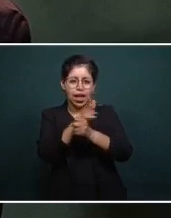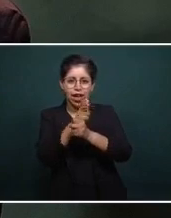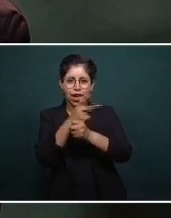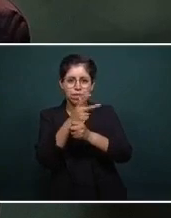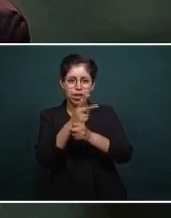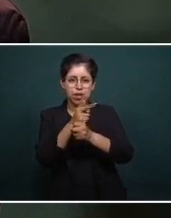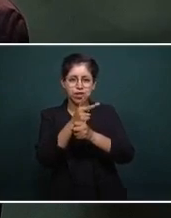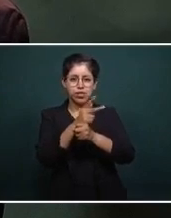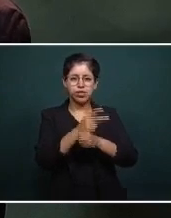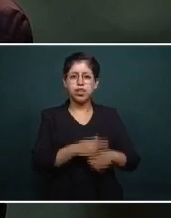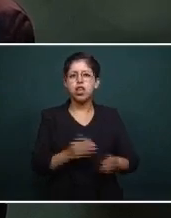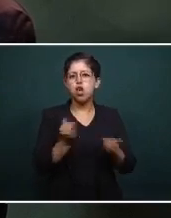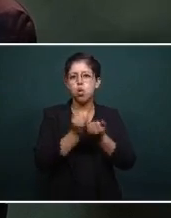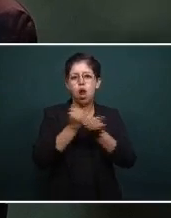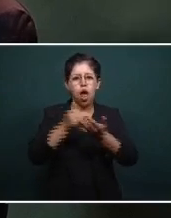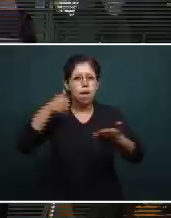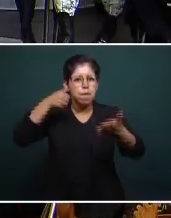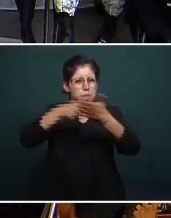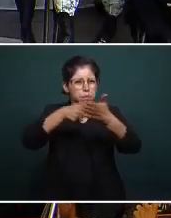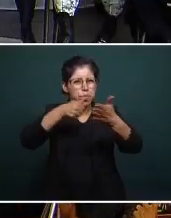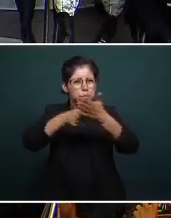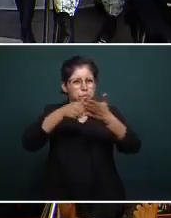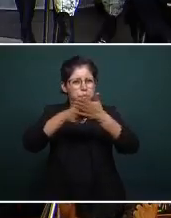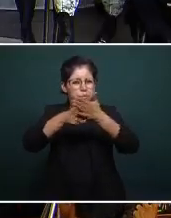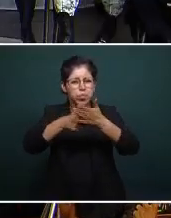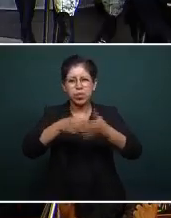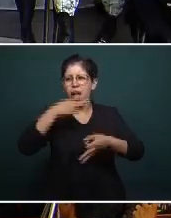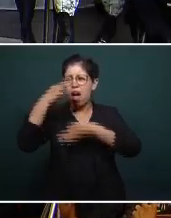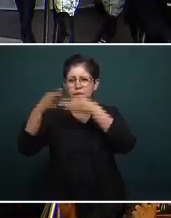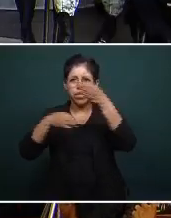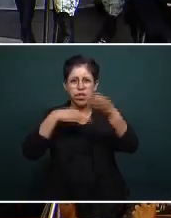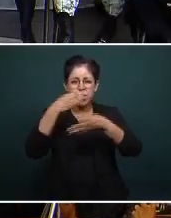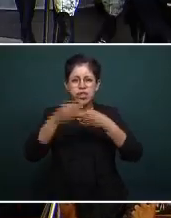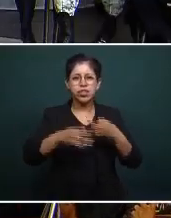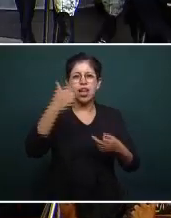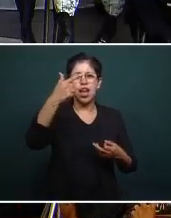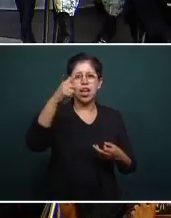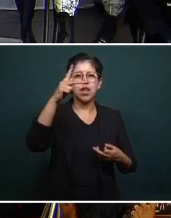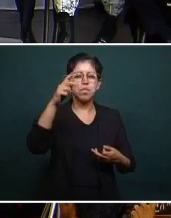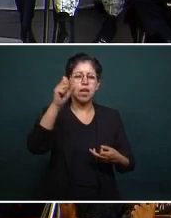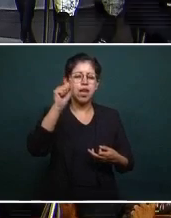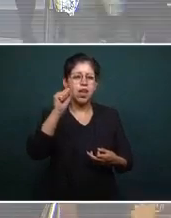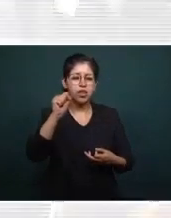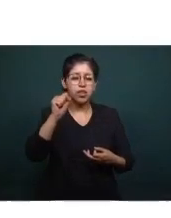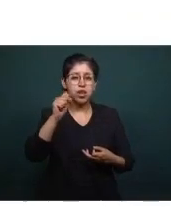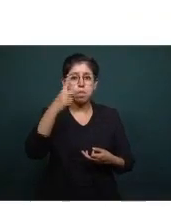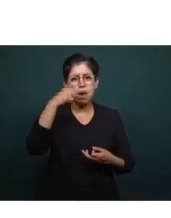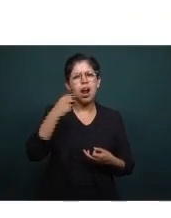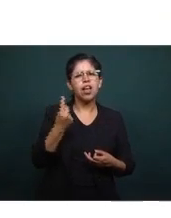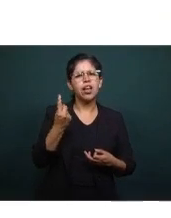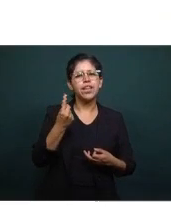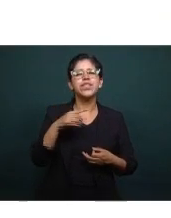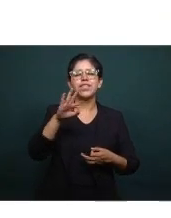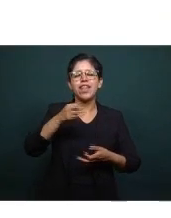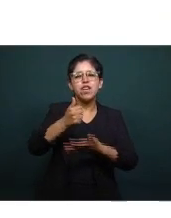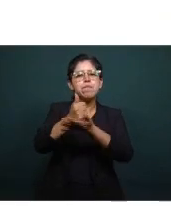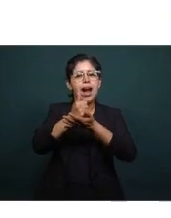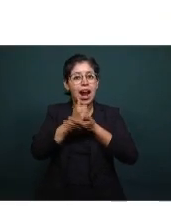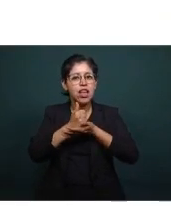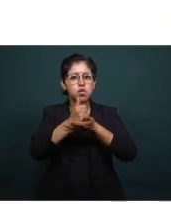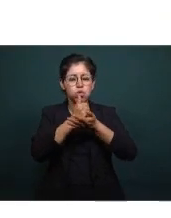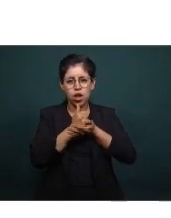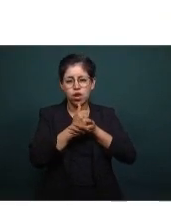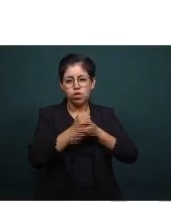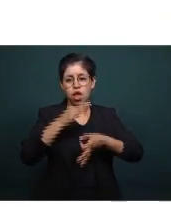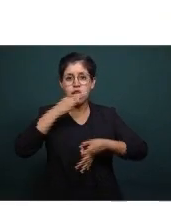de botones de pánico, de sistemas de GPS en las unidades de transporte público, que nos ayudan primero a inhibir la